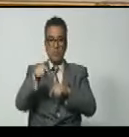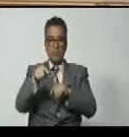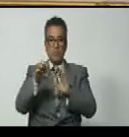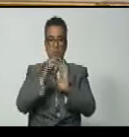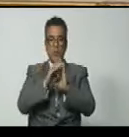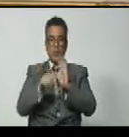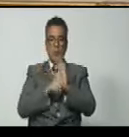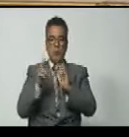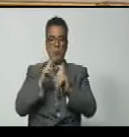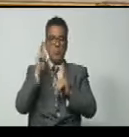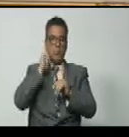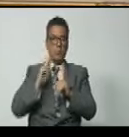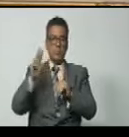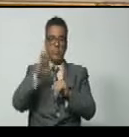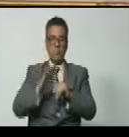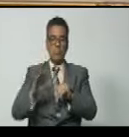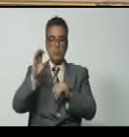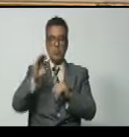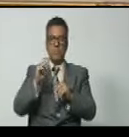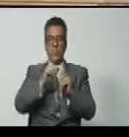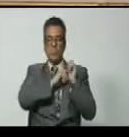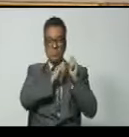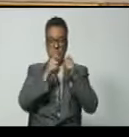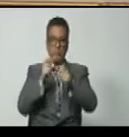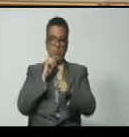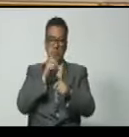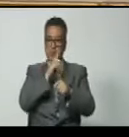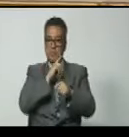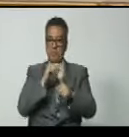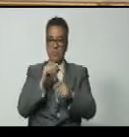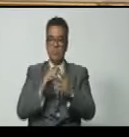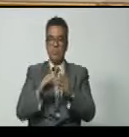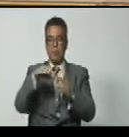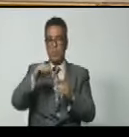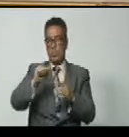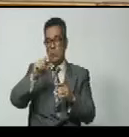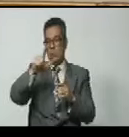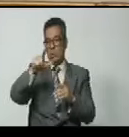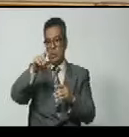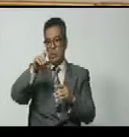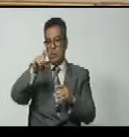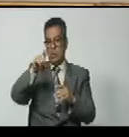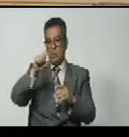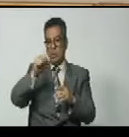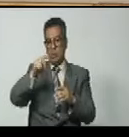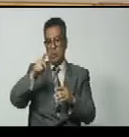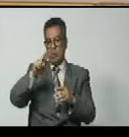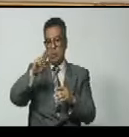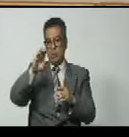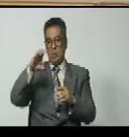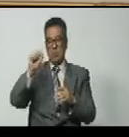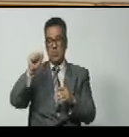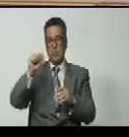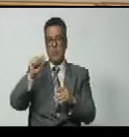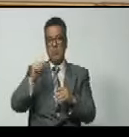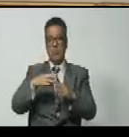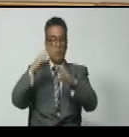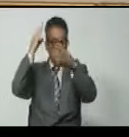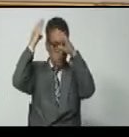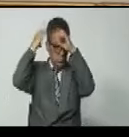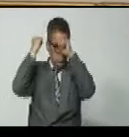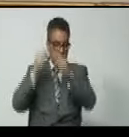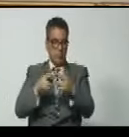constitucional de la República Bolivariana de Venezuela, para el nombramiento del ciudadano Alexander Gabriel Yanes de Leuce como